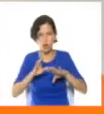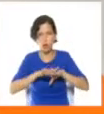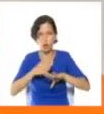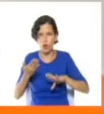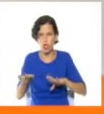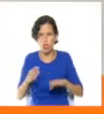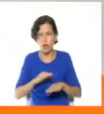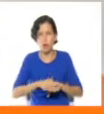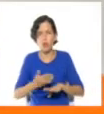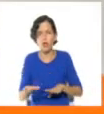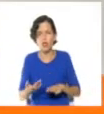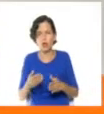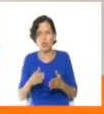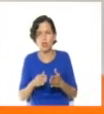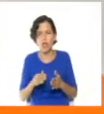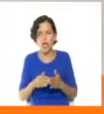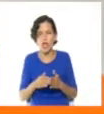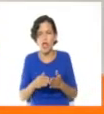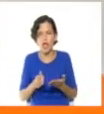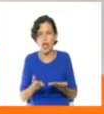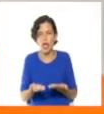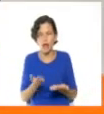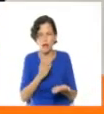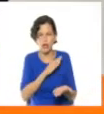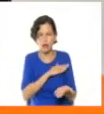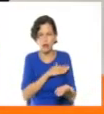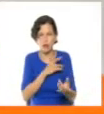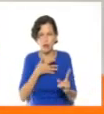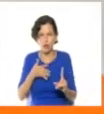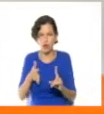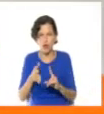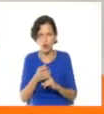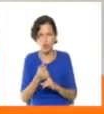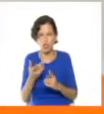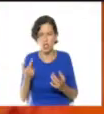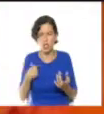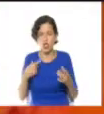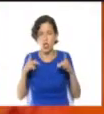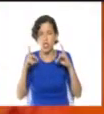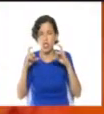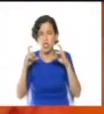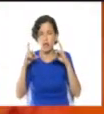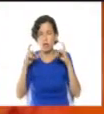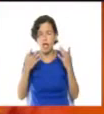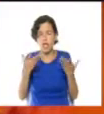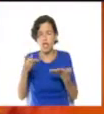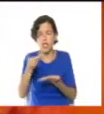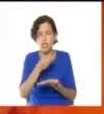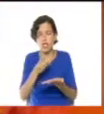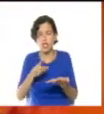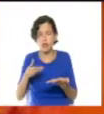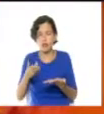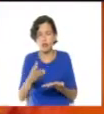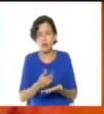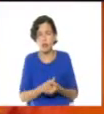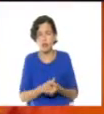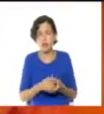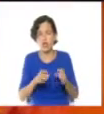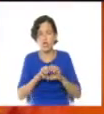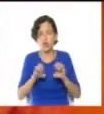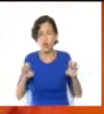en impresión para el sistema educativo. ¿Por qué? Porque cuando la abrimos nos vamos a encontrar